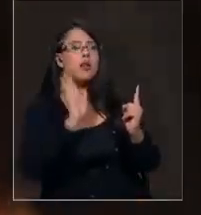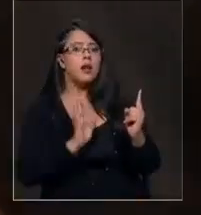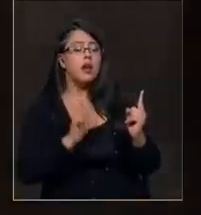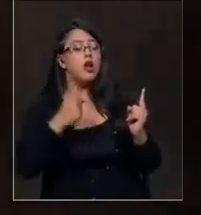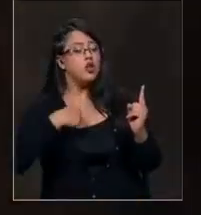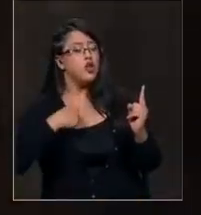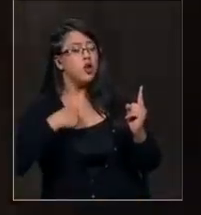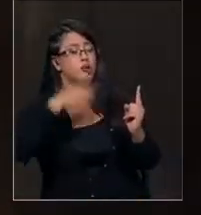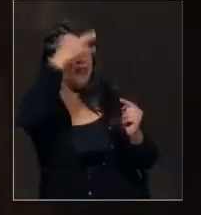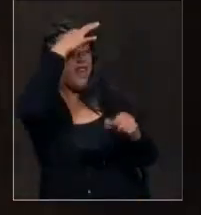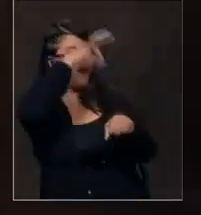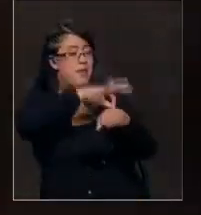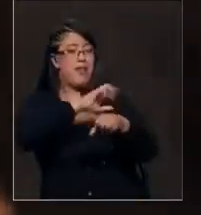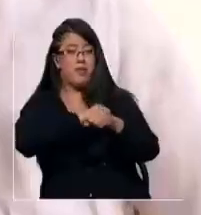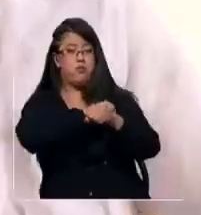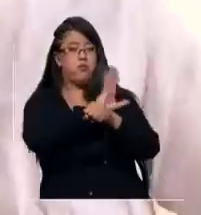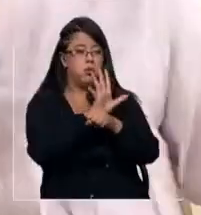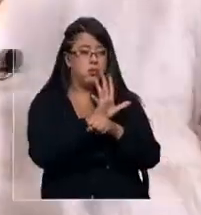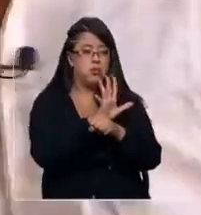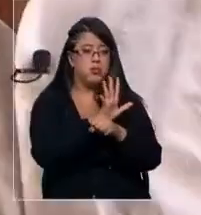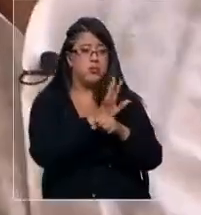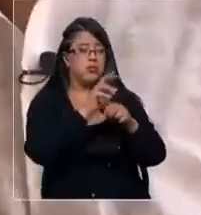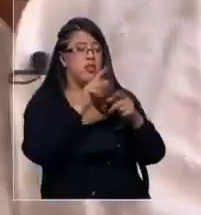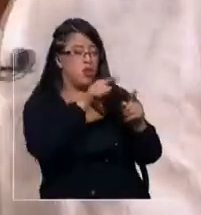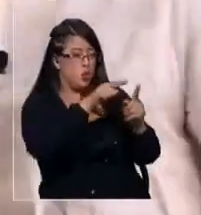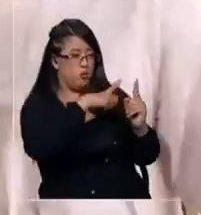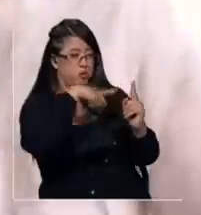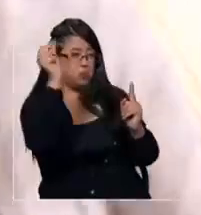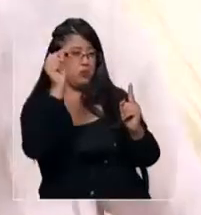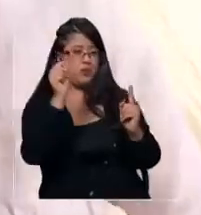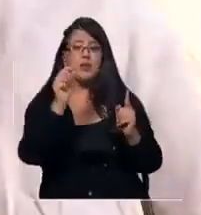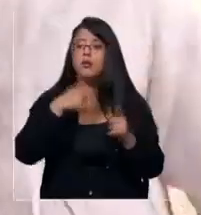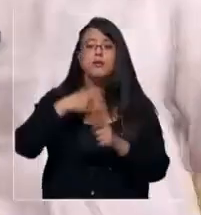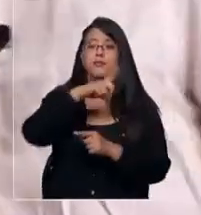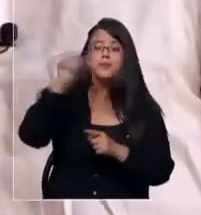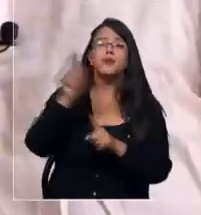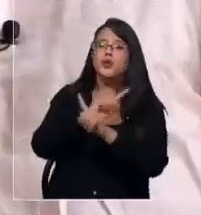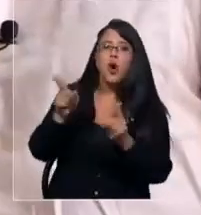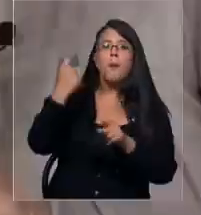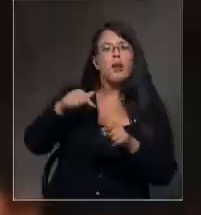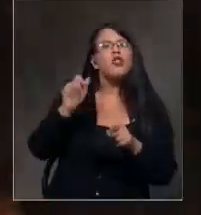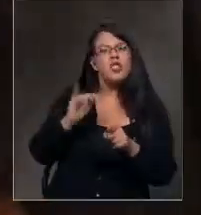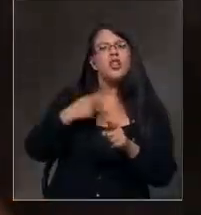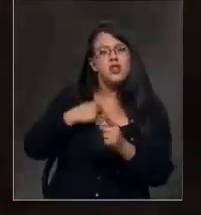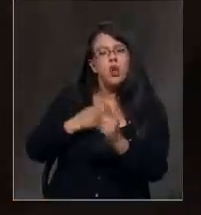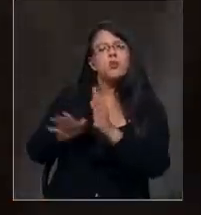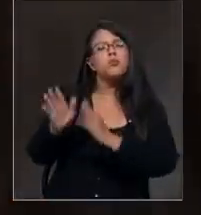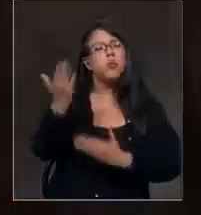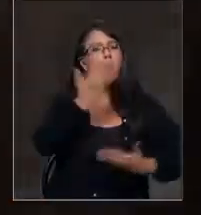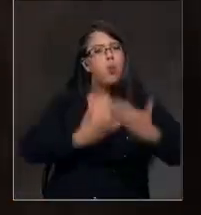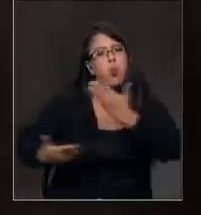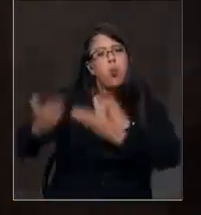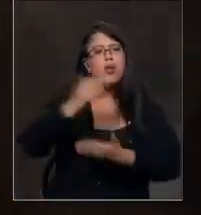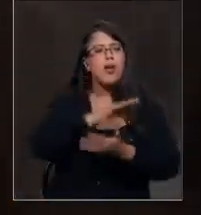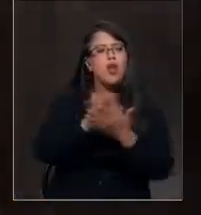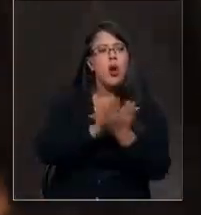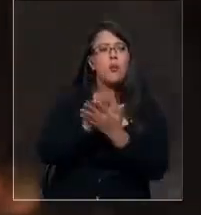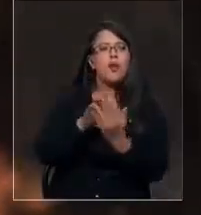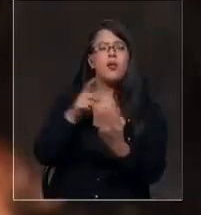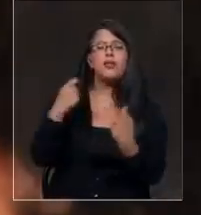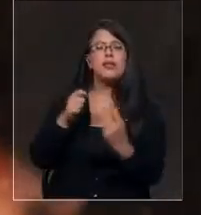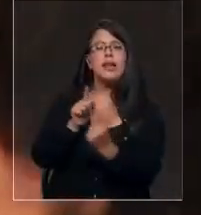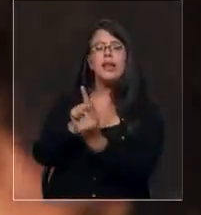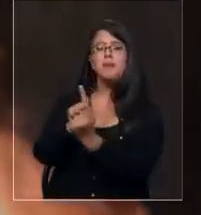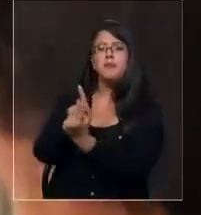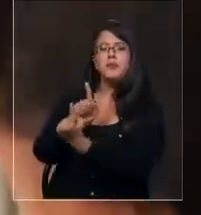correspondientes. ¿Saldrías corriendo? No saldría corriendo posiblemente, pero sí tomaría las precauciones correspondientes, como tratar de evitar, no sé,